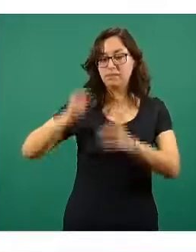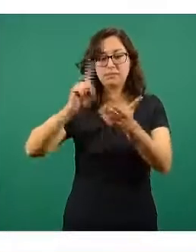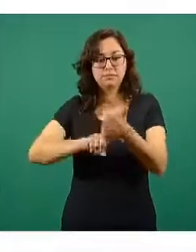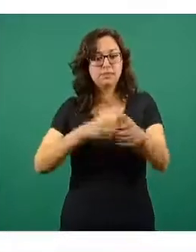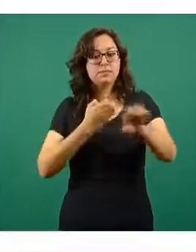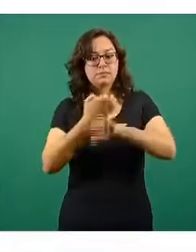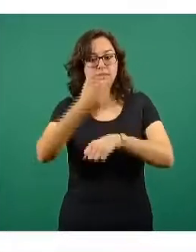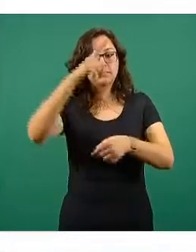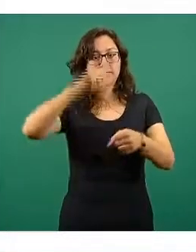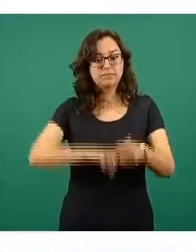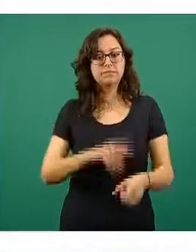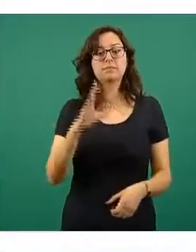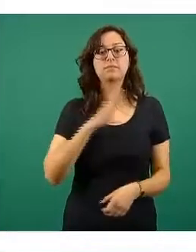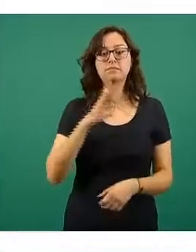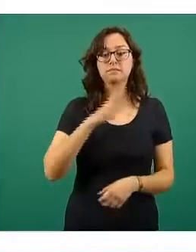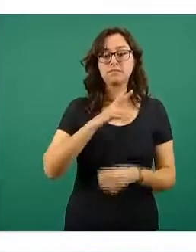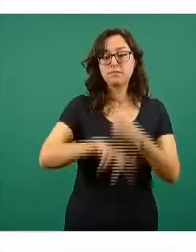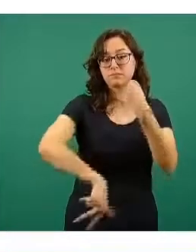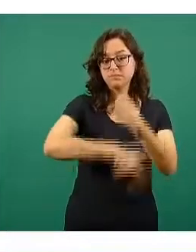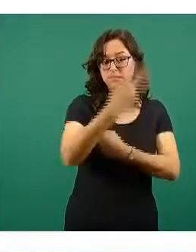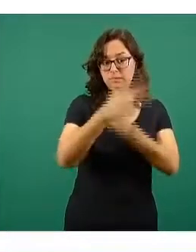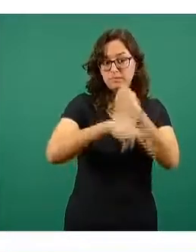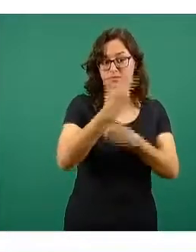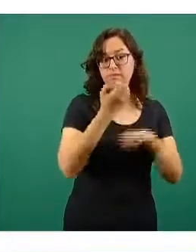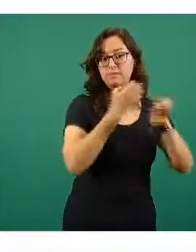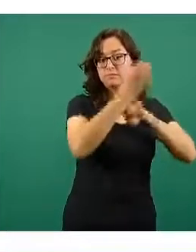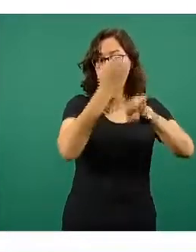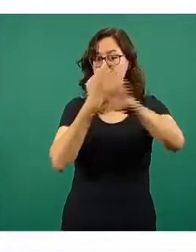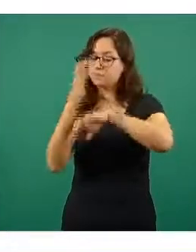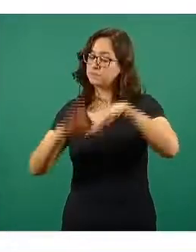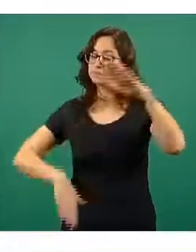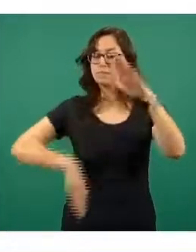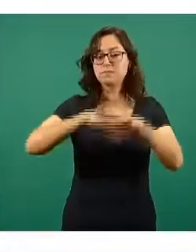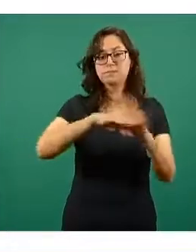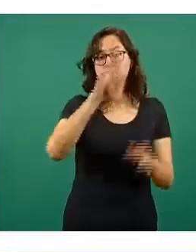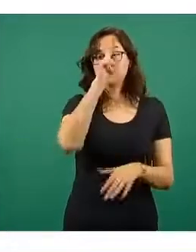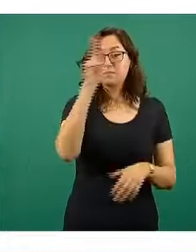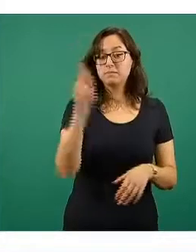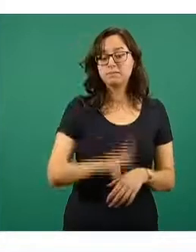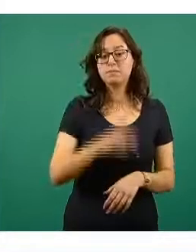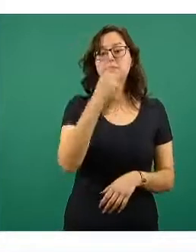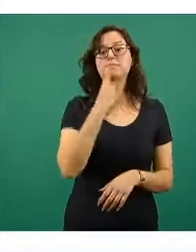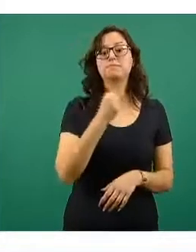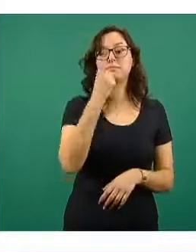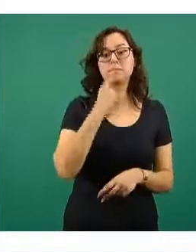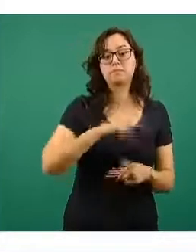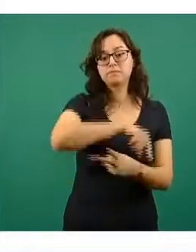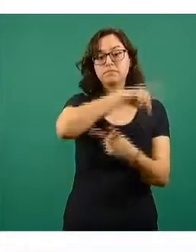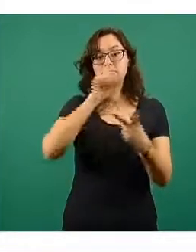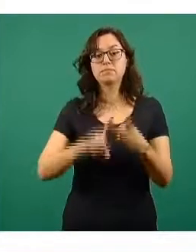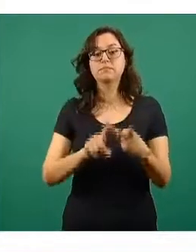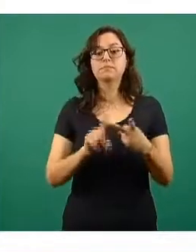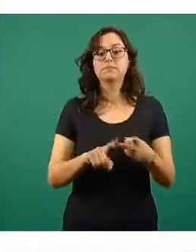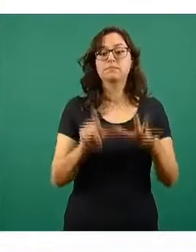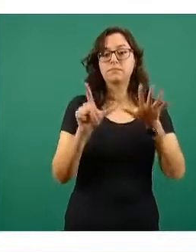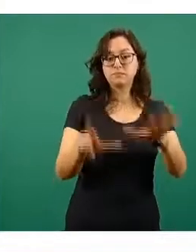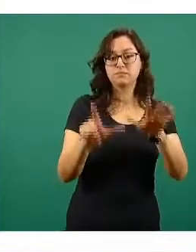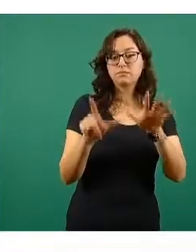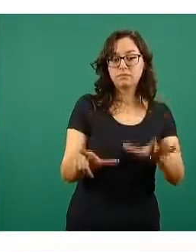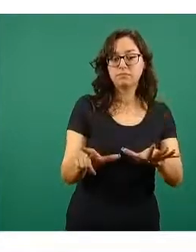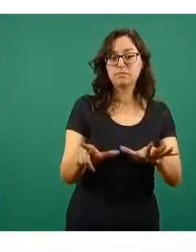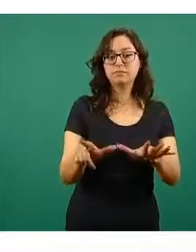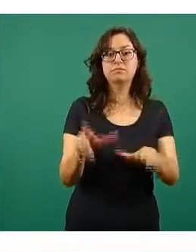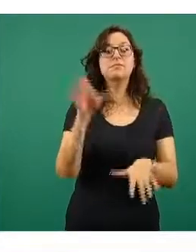locales. Tenemos 13 estados de nuestra República en el nivel máximo de riesgo, 17 en